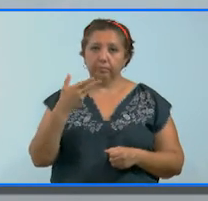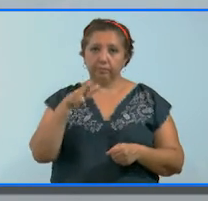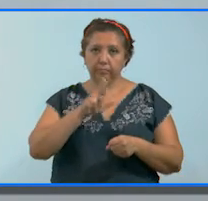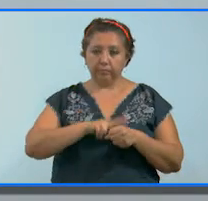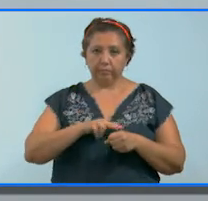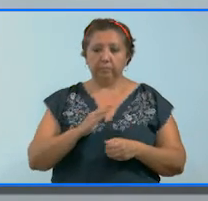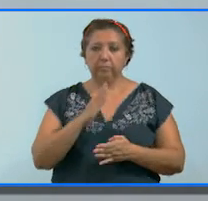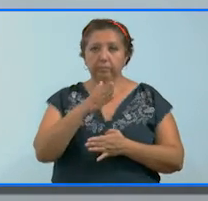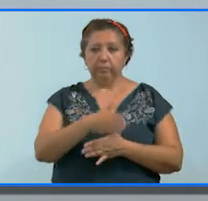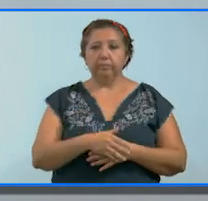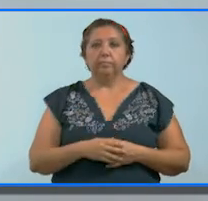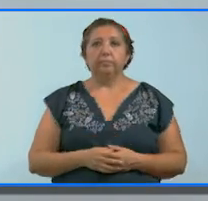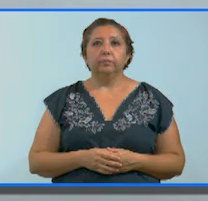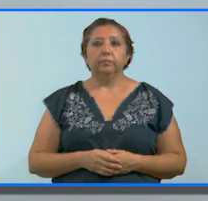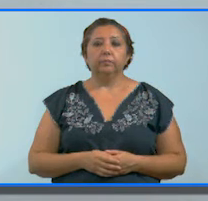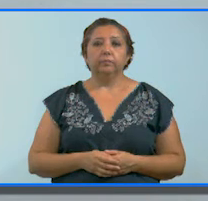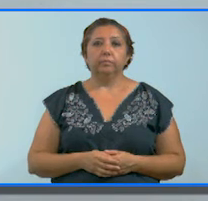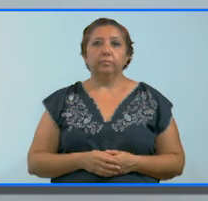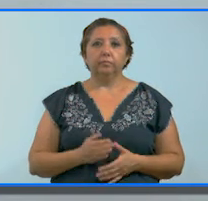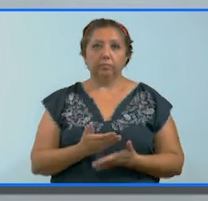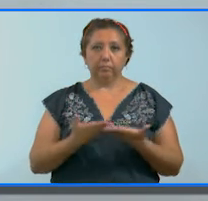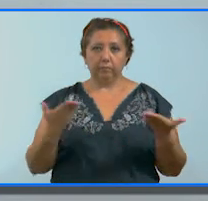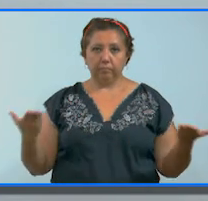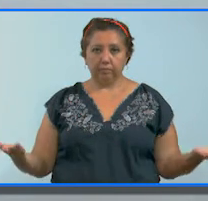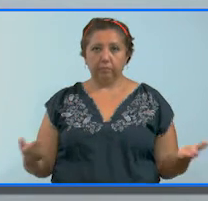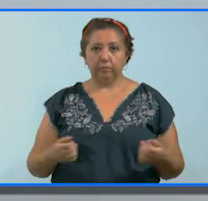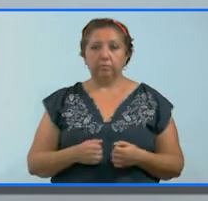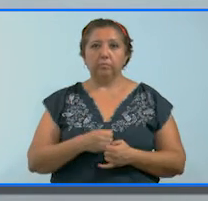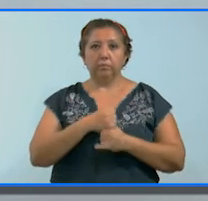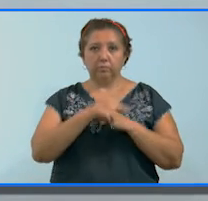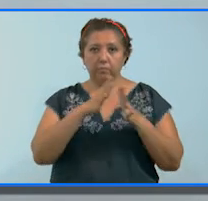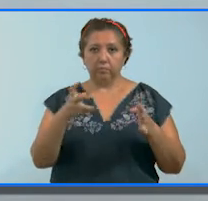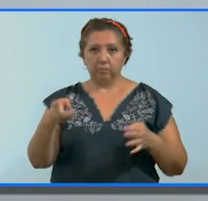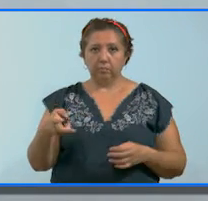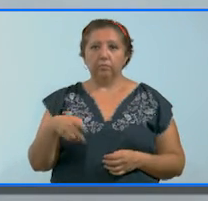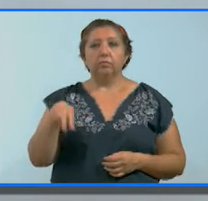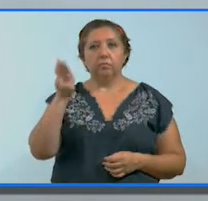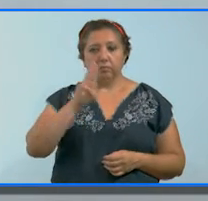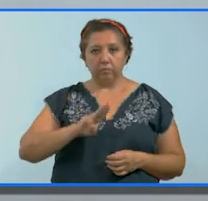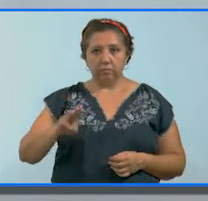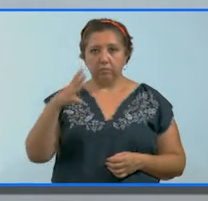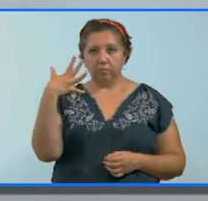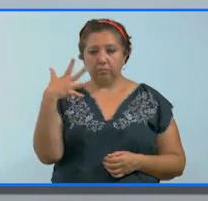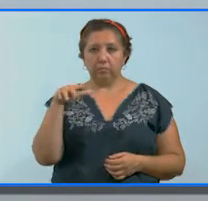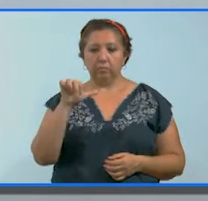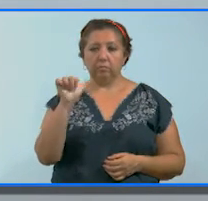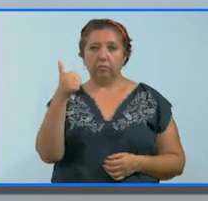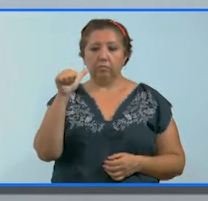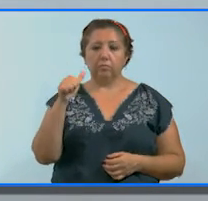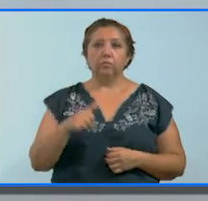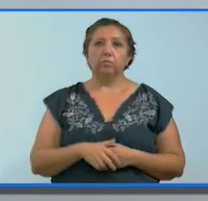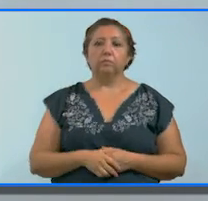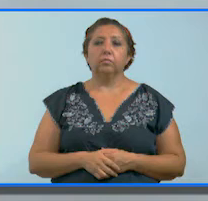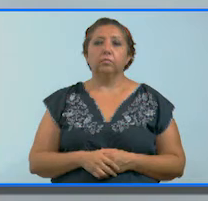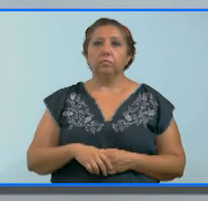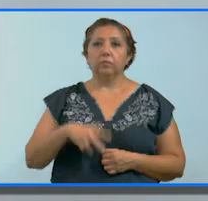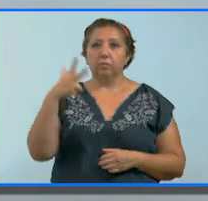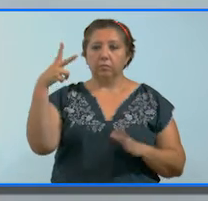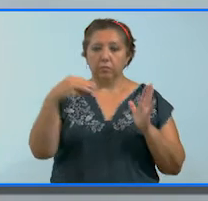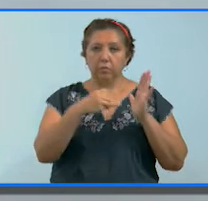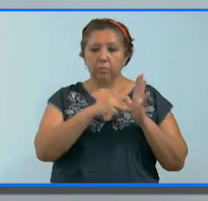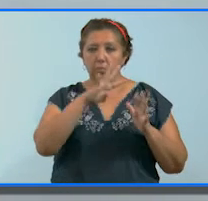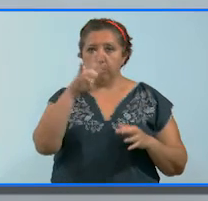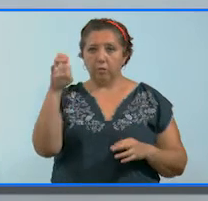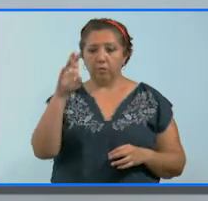centro de salud más cercano a continuación el parte médico de este miércoles 5 de agosto 8 mil